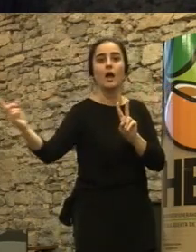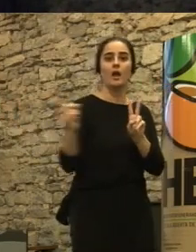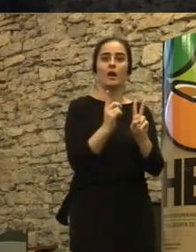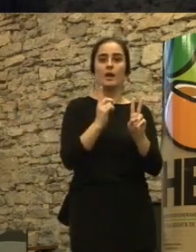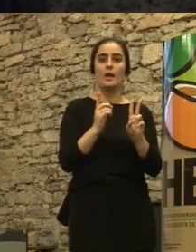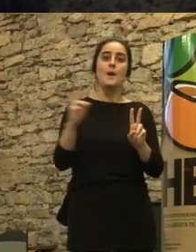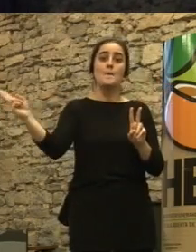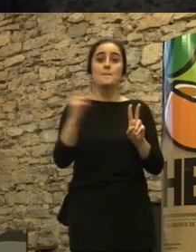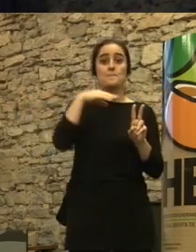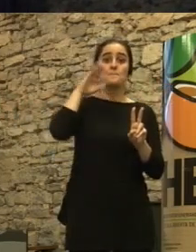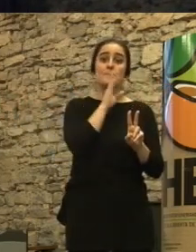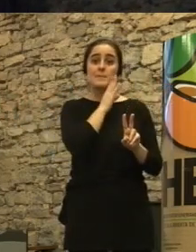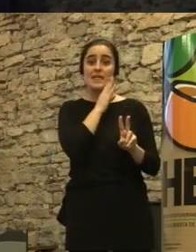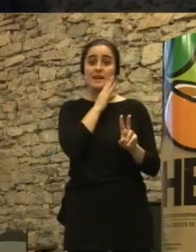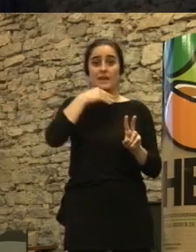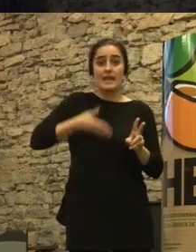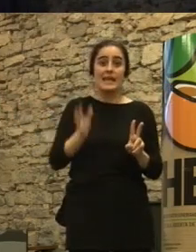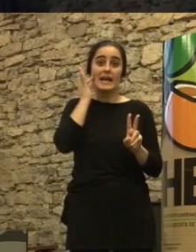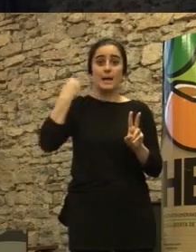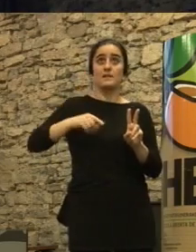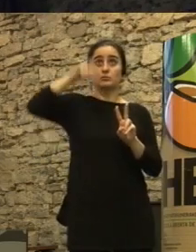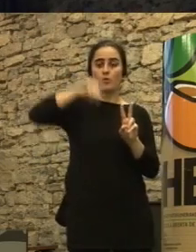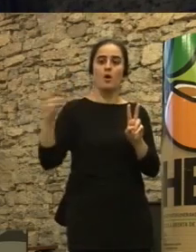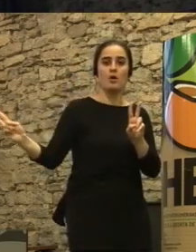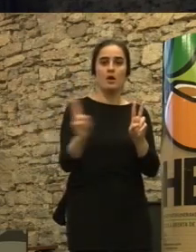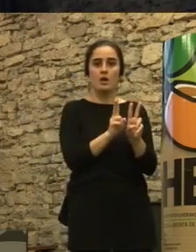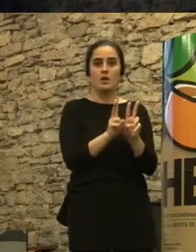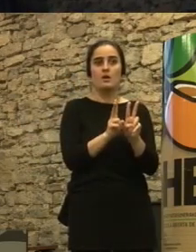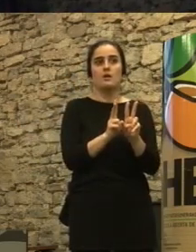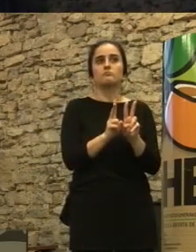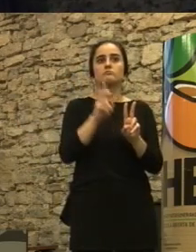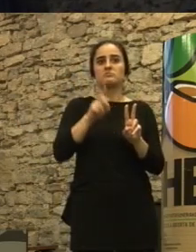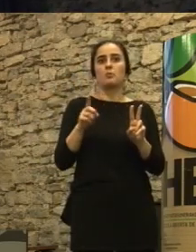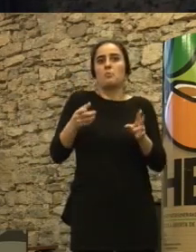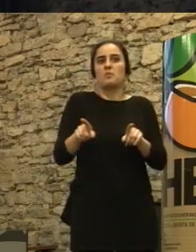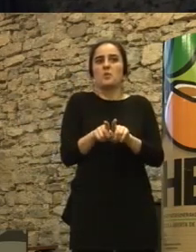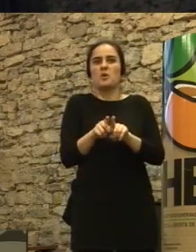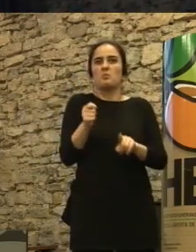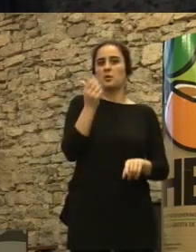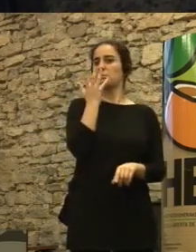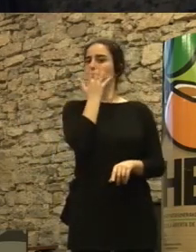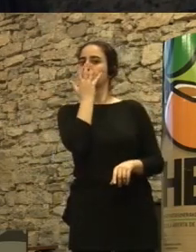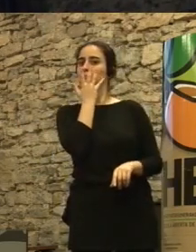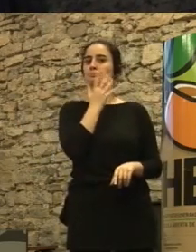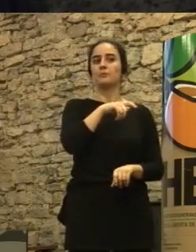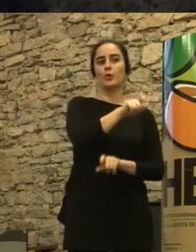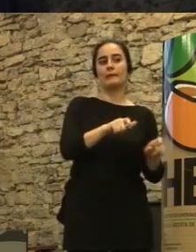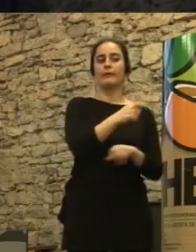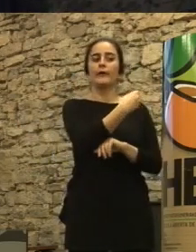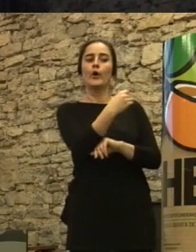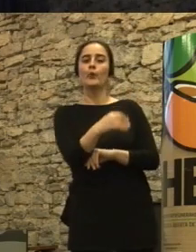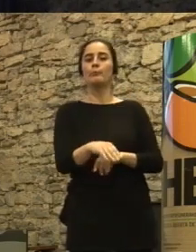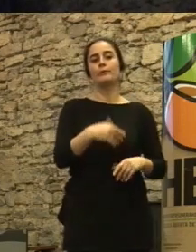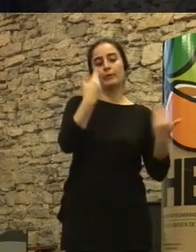madre y una hija que vivían también en el mismo edificio, y que tenían, bueno, pues la típica relación de sospecha y suspicacia con gente joven de